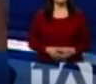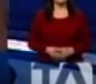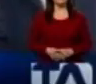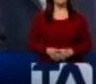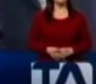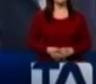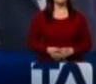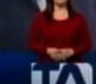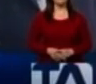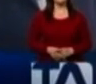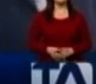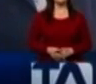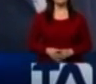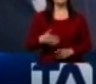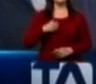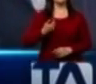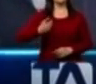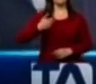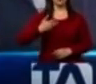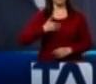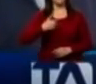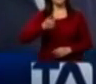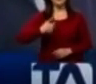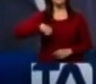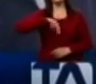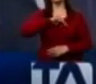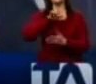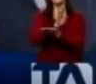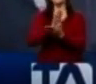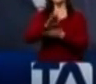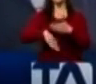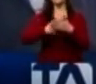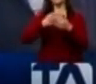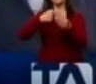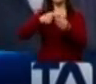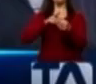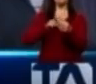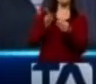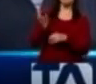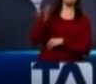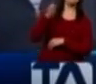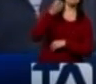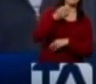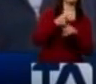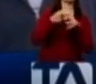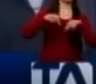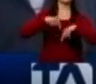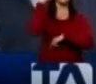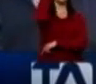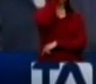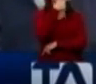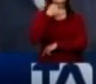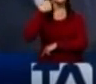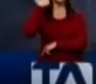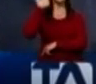¿Qué tal, Gigi, Helen? Nosotros continuamos con este recorrido por los barrios de nuestra capital y hoy hemos amanecido en el sector de Carapungo, como